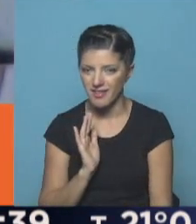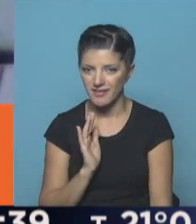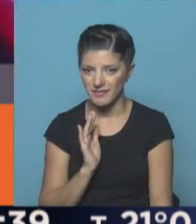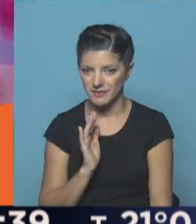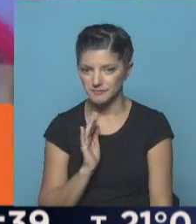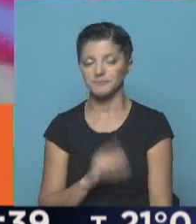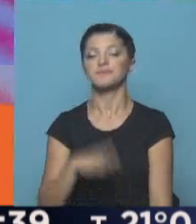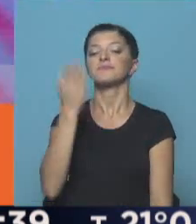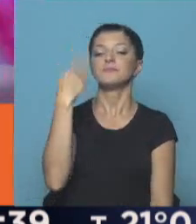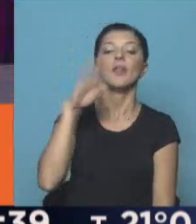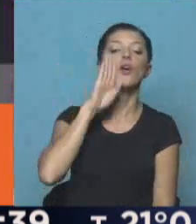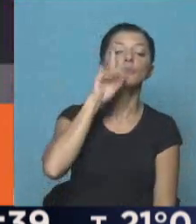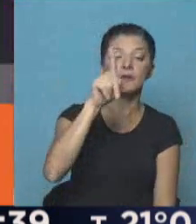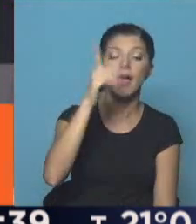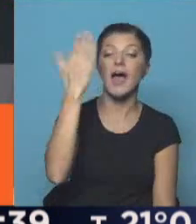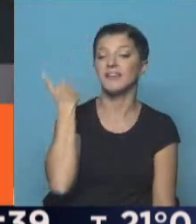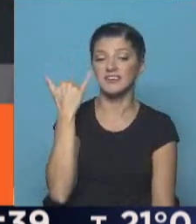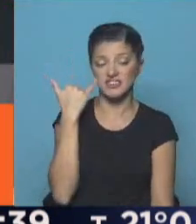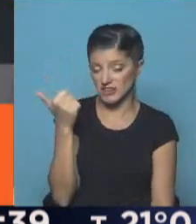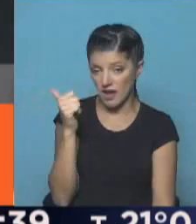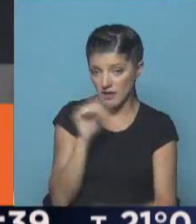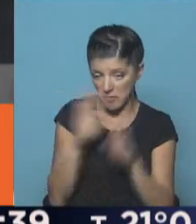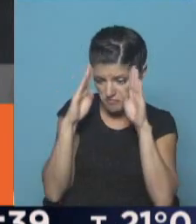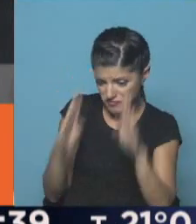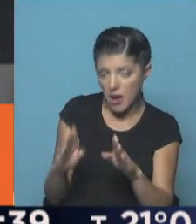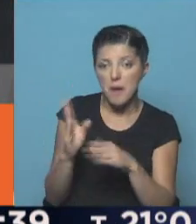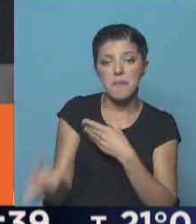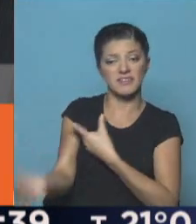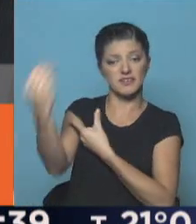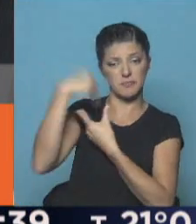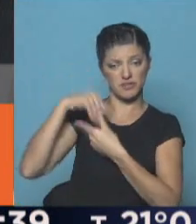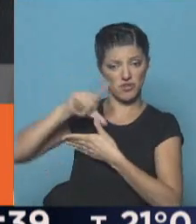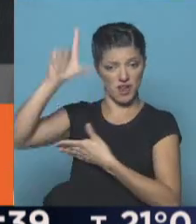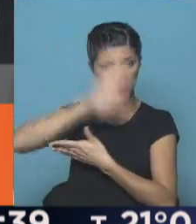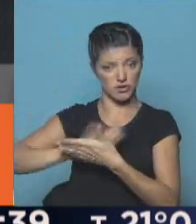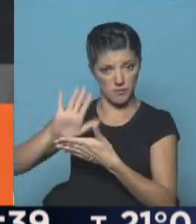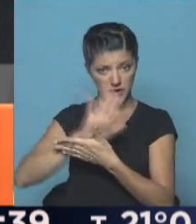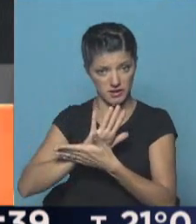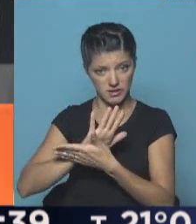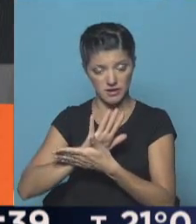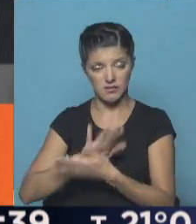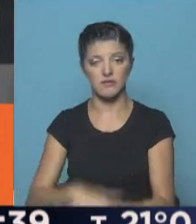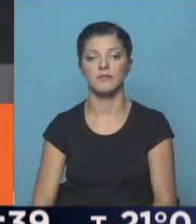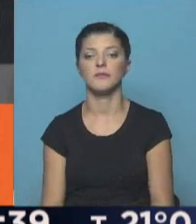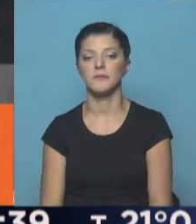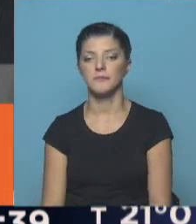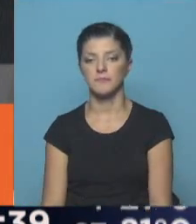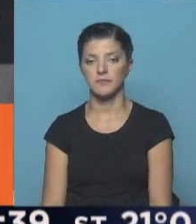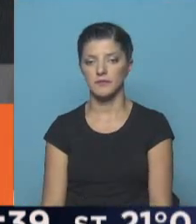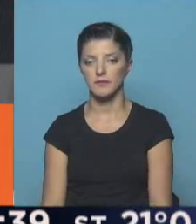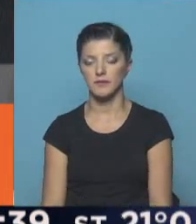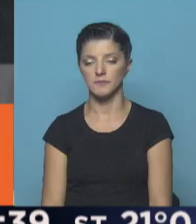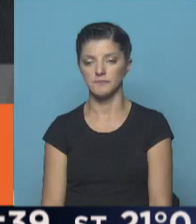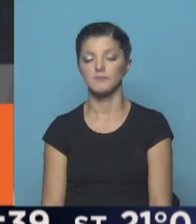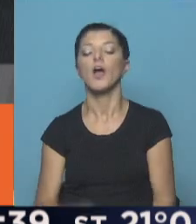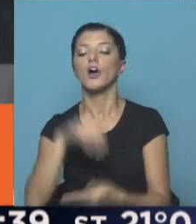histórica de los Estados Unidos ya no toca en absoluto la participación latinoamericana en la comunidad internacional. En cuanto